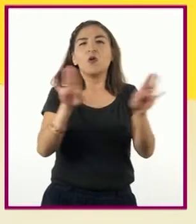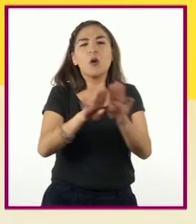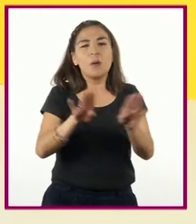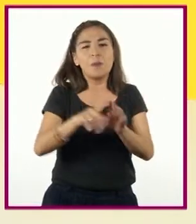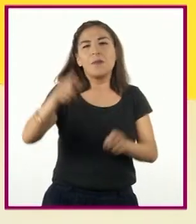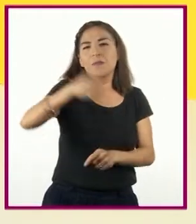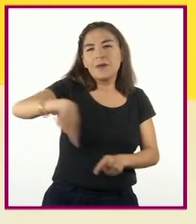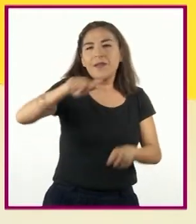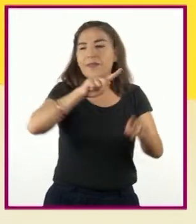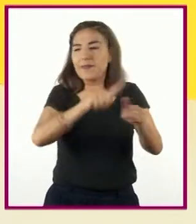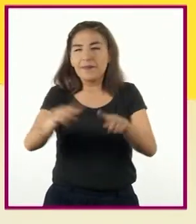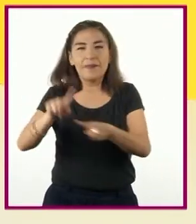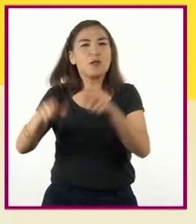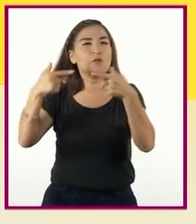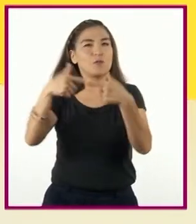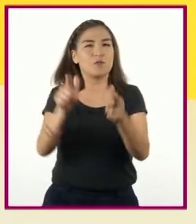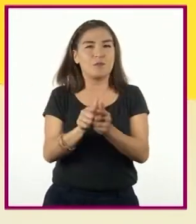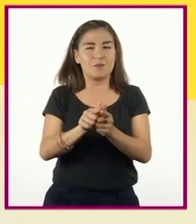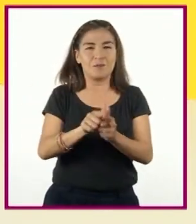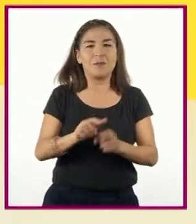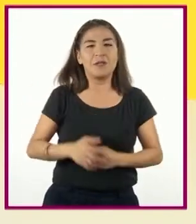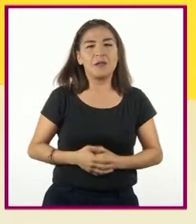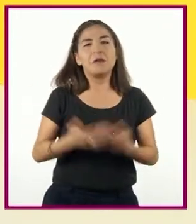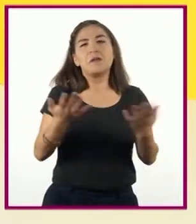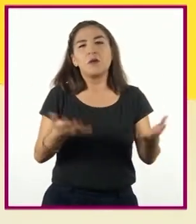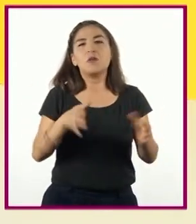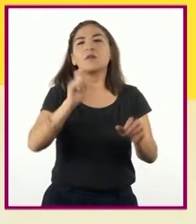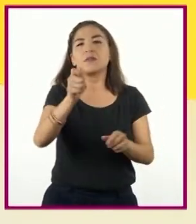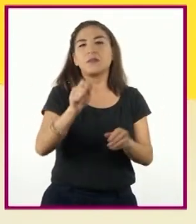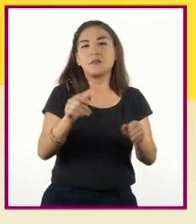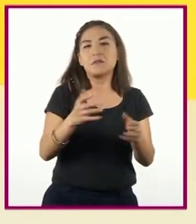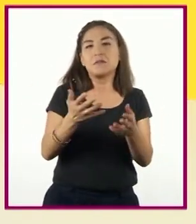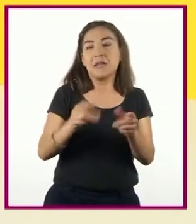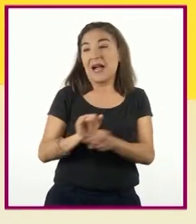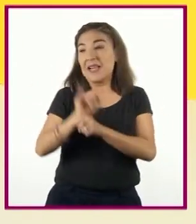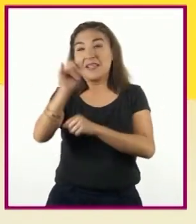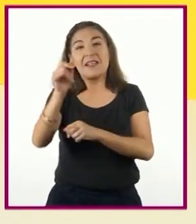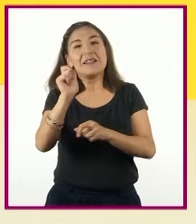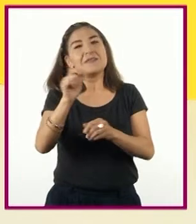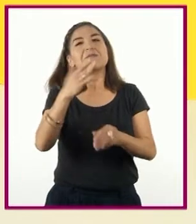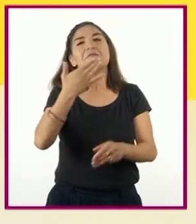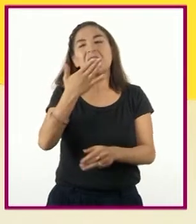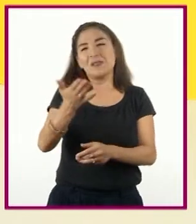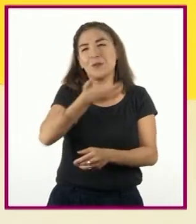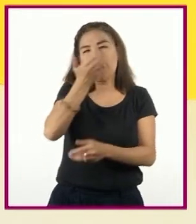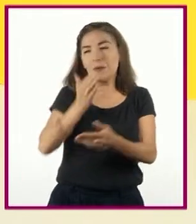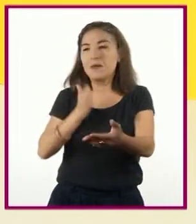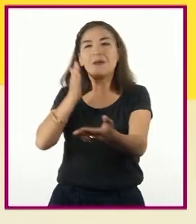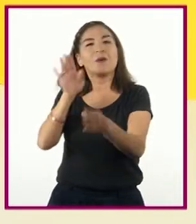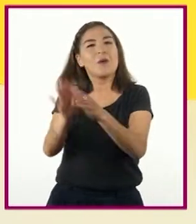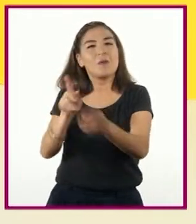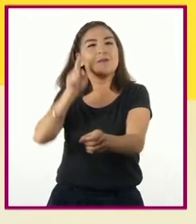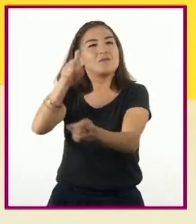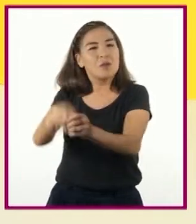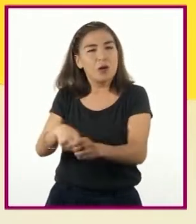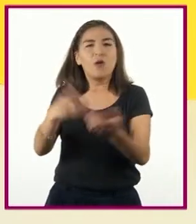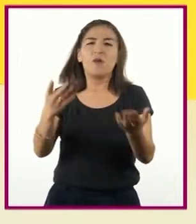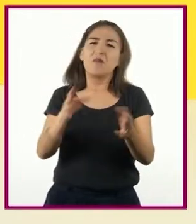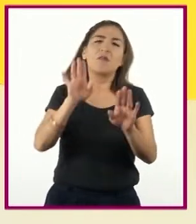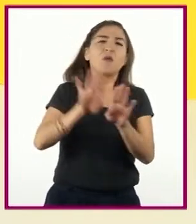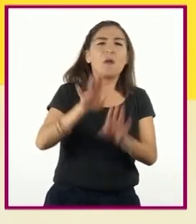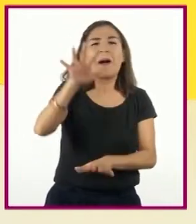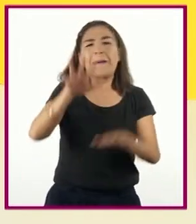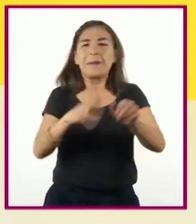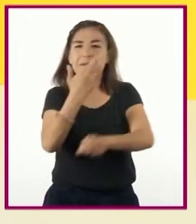de los diversos grupos sociales, ya sean próximos a ustedes o no. Ahora bien, antes de explicar cuál es